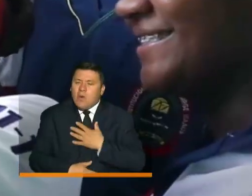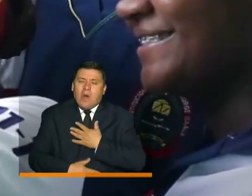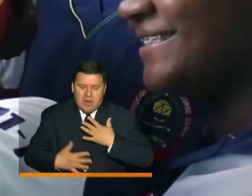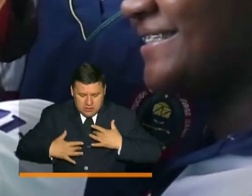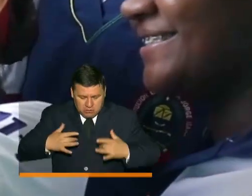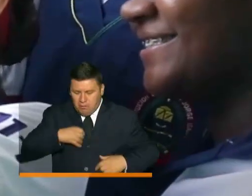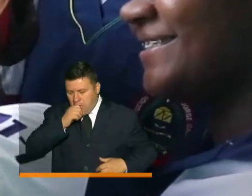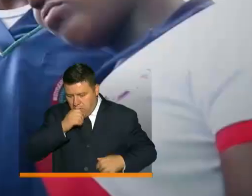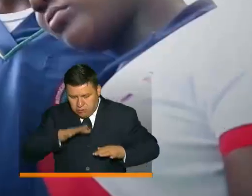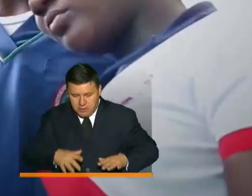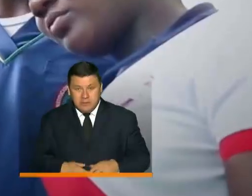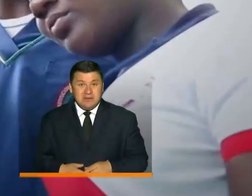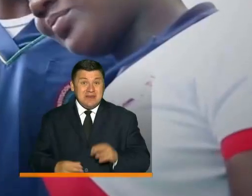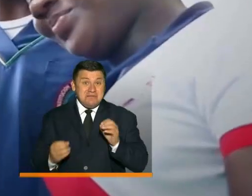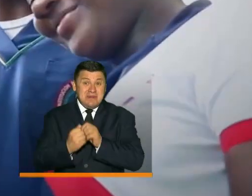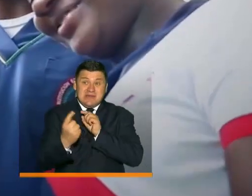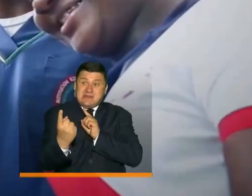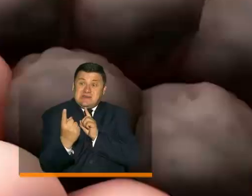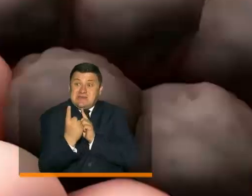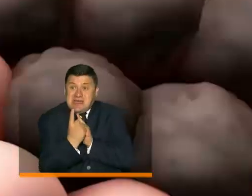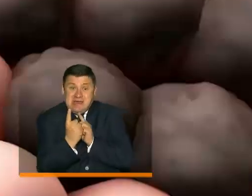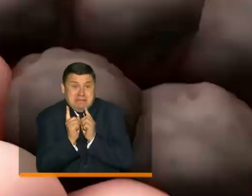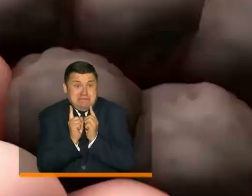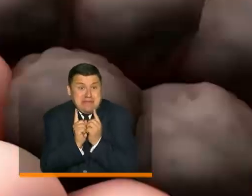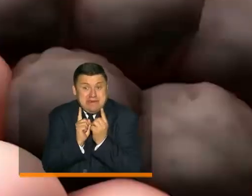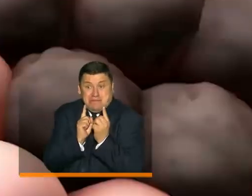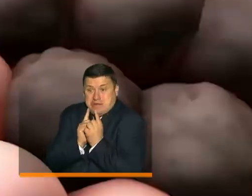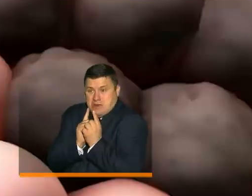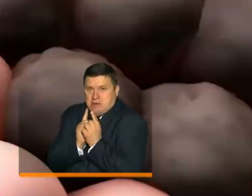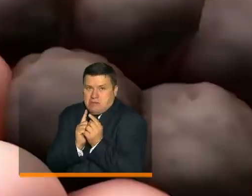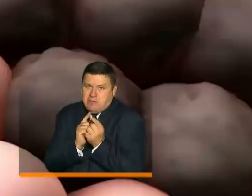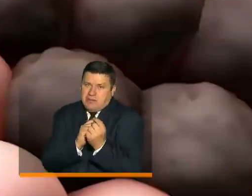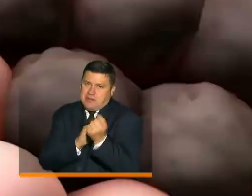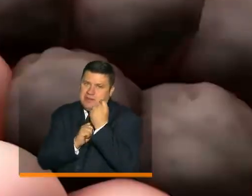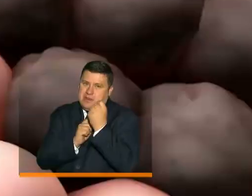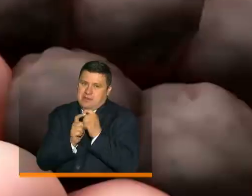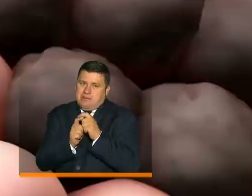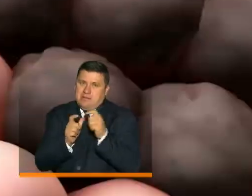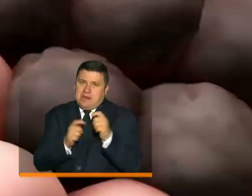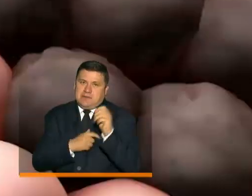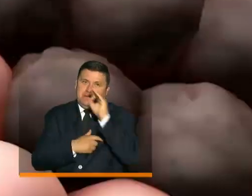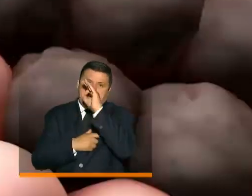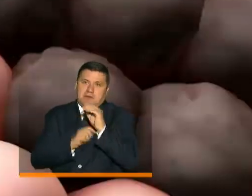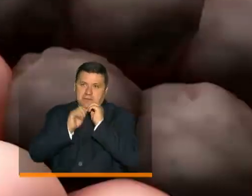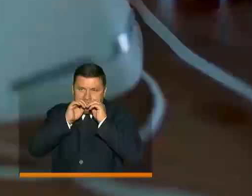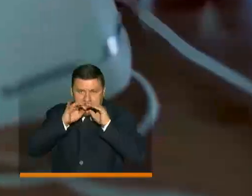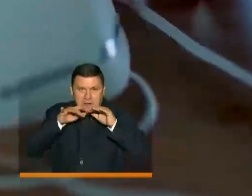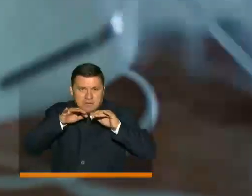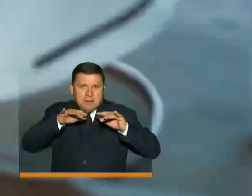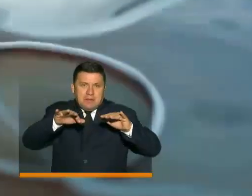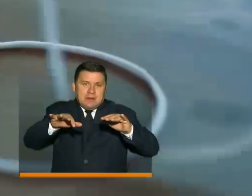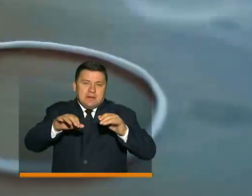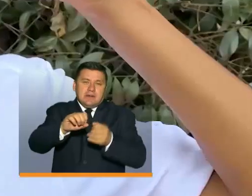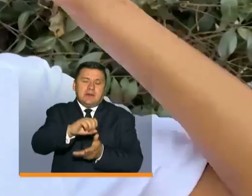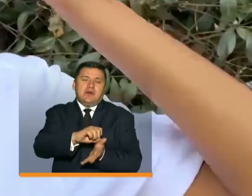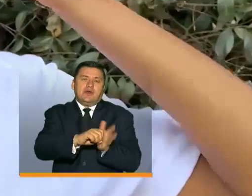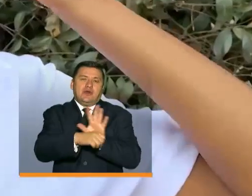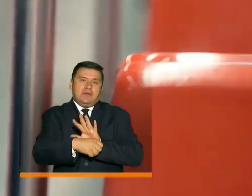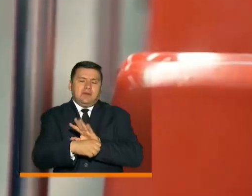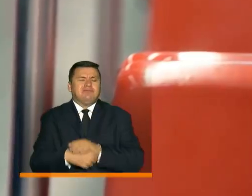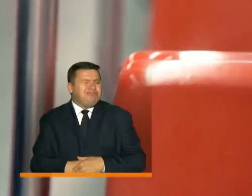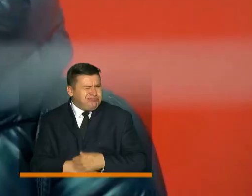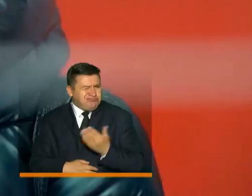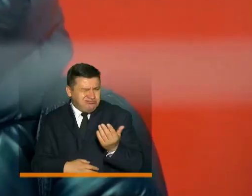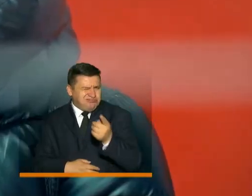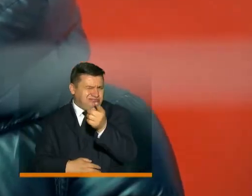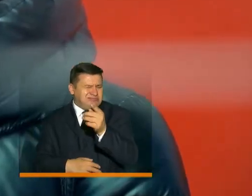En general, cuanto más cercana y prolongada sea la interacción entre las personas, mayor es el riesgo de propagación del COVID-19. Por